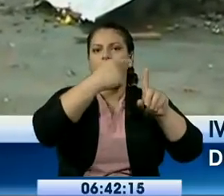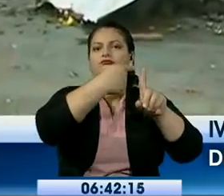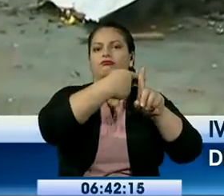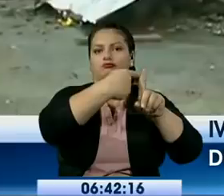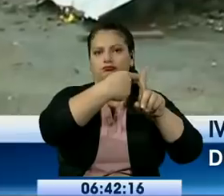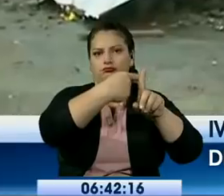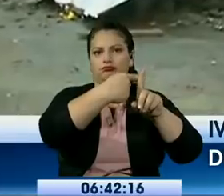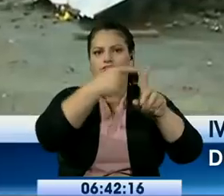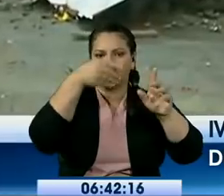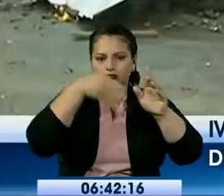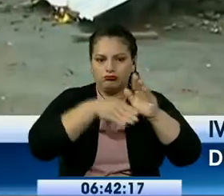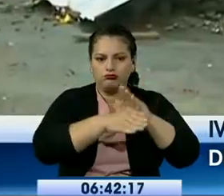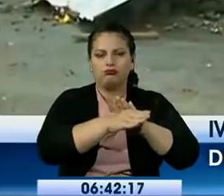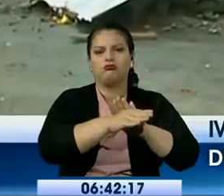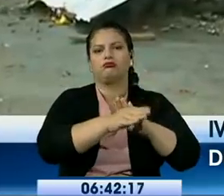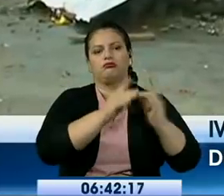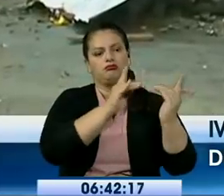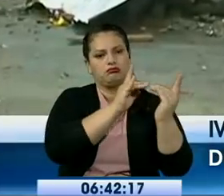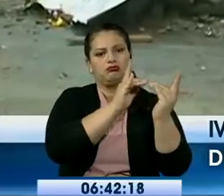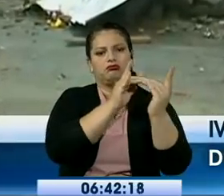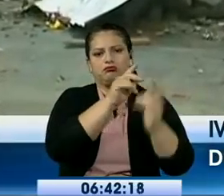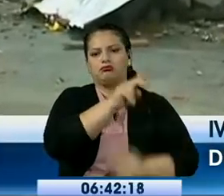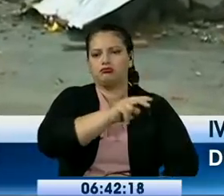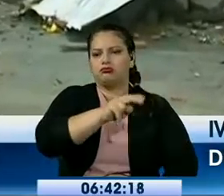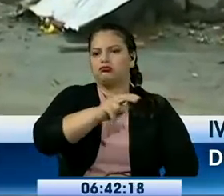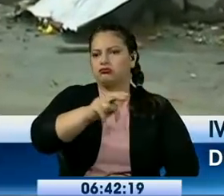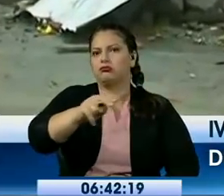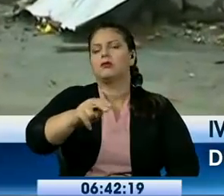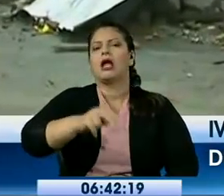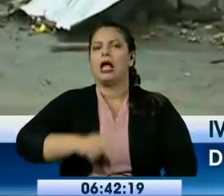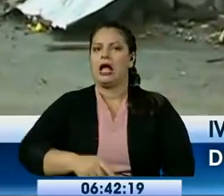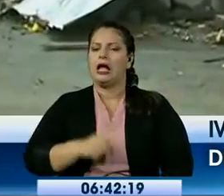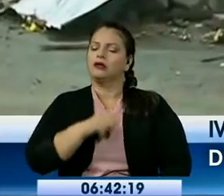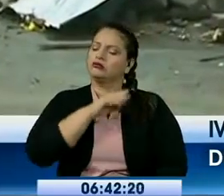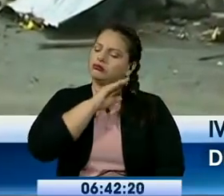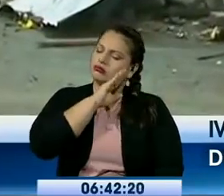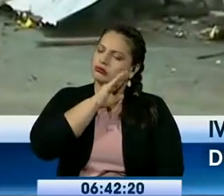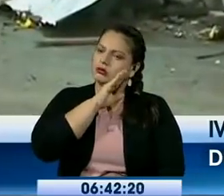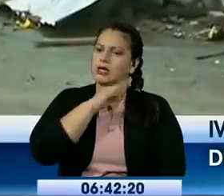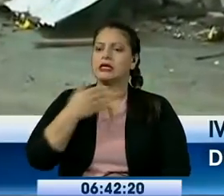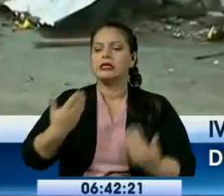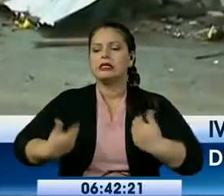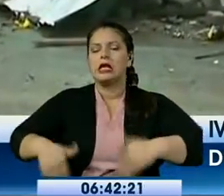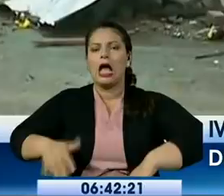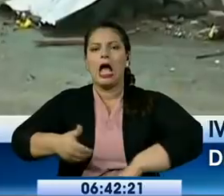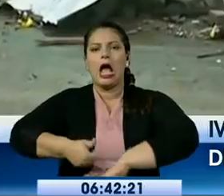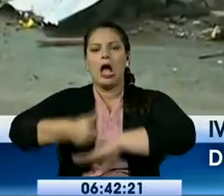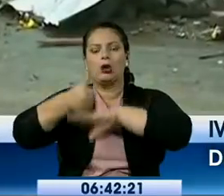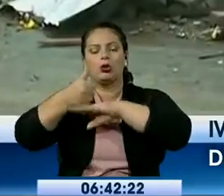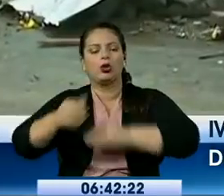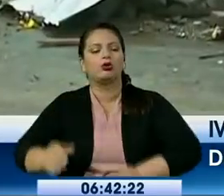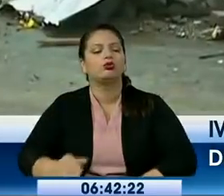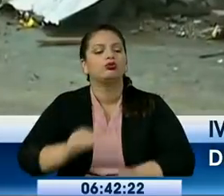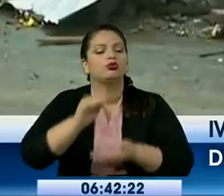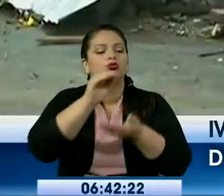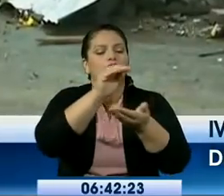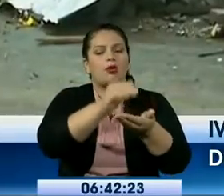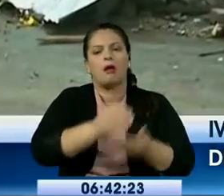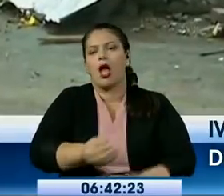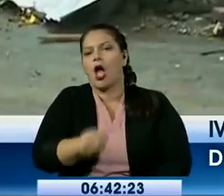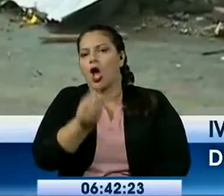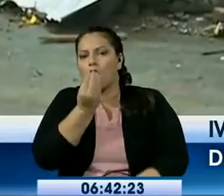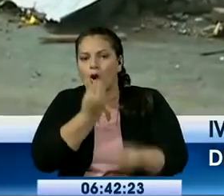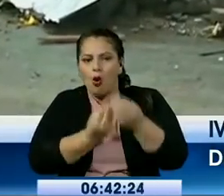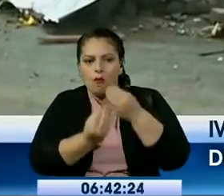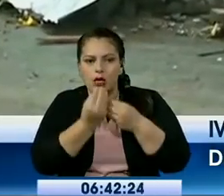en alimentación, vitoallas, los que necesitan también medicamentos, y están aquí hasta que las autoridades